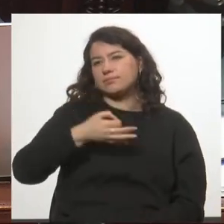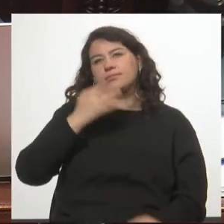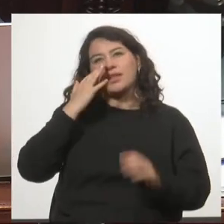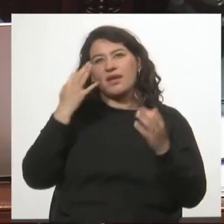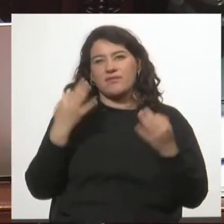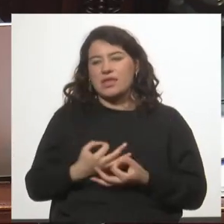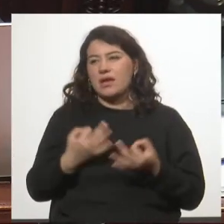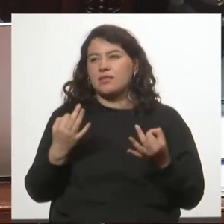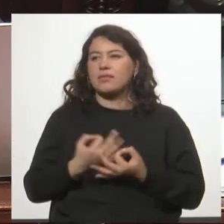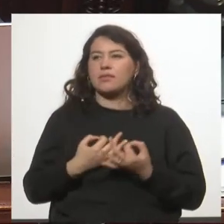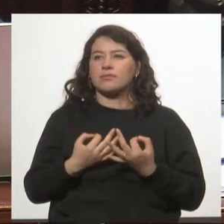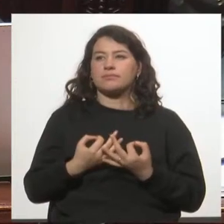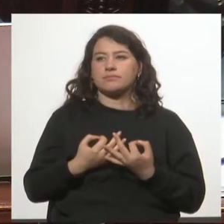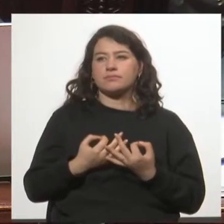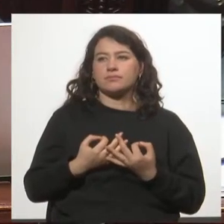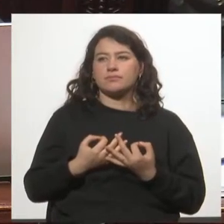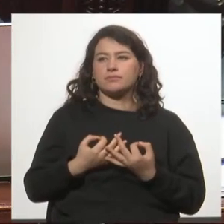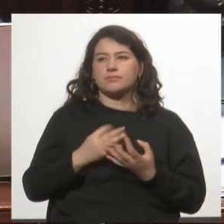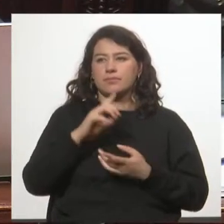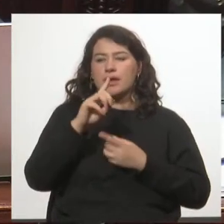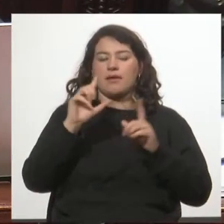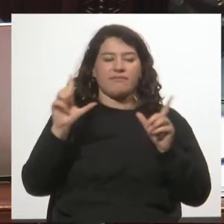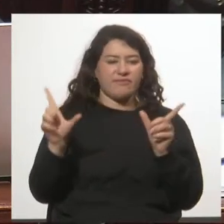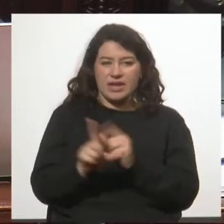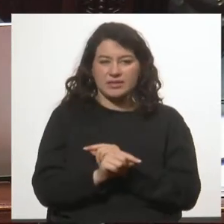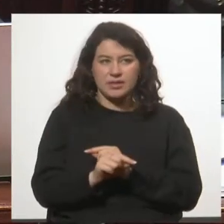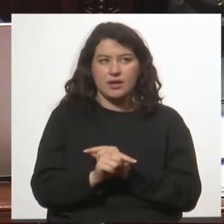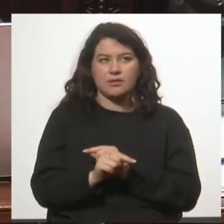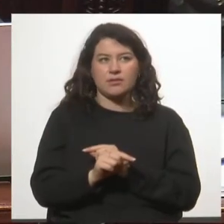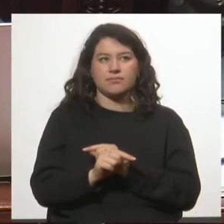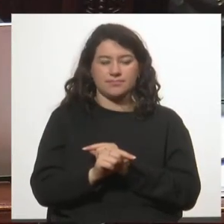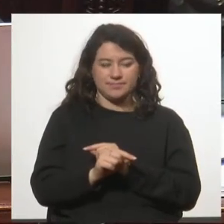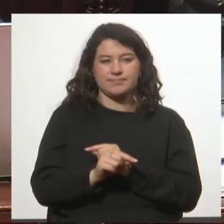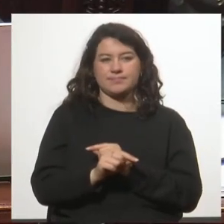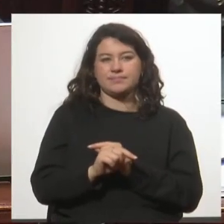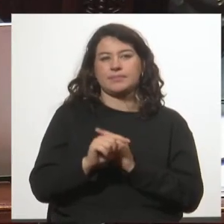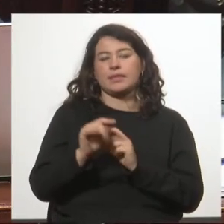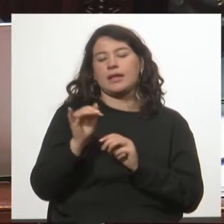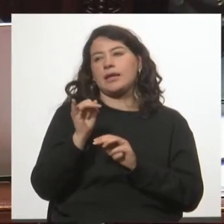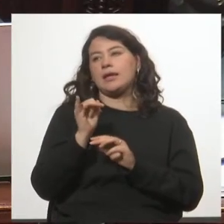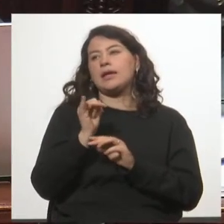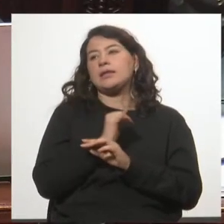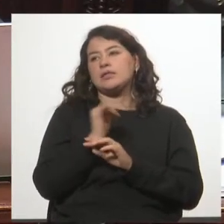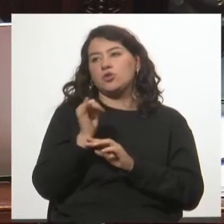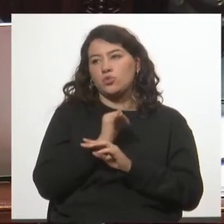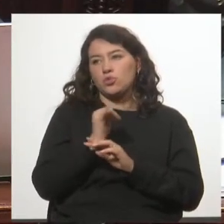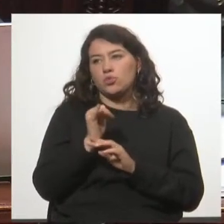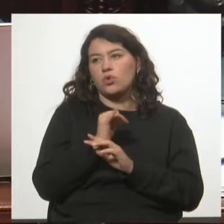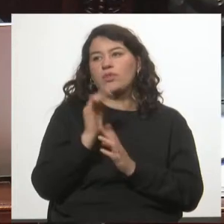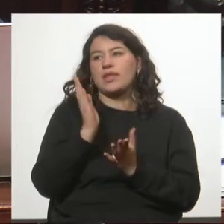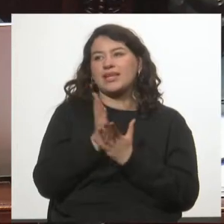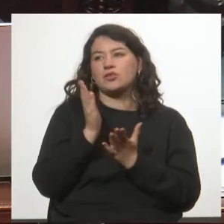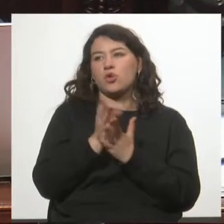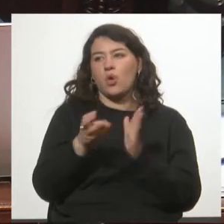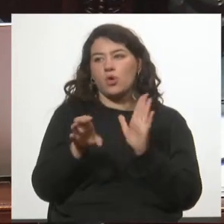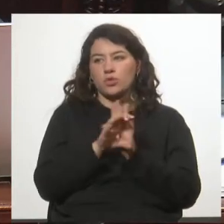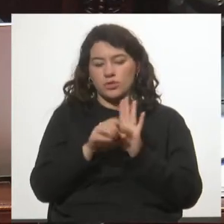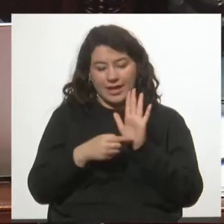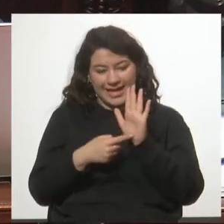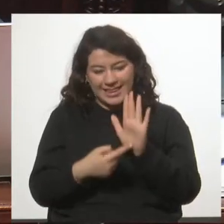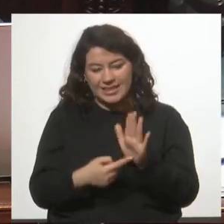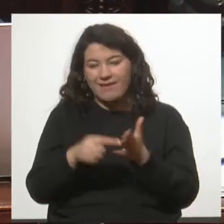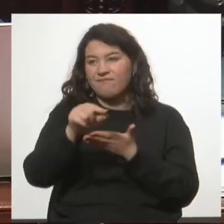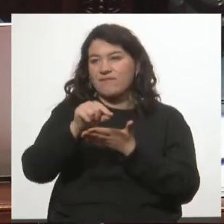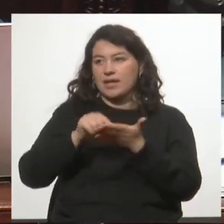éste para concluir lo el dictamen del instituto derecho constitucional este que lucía la